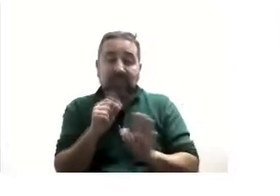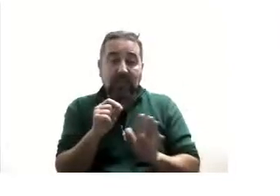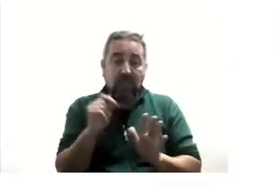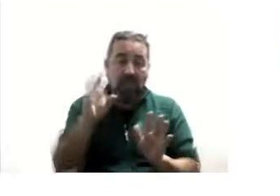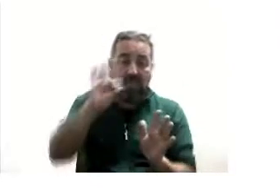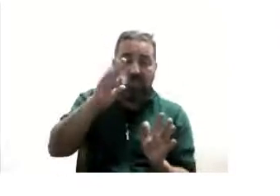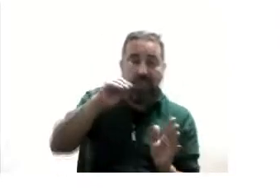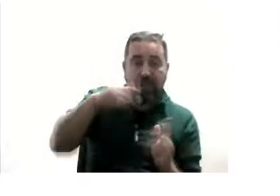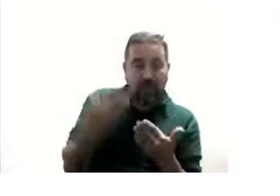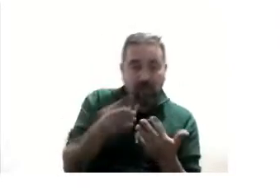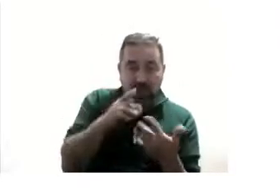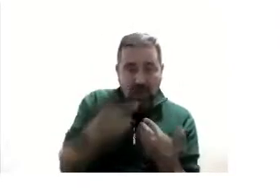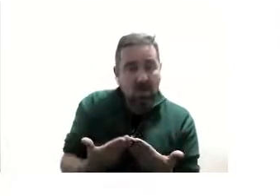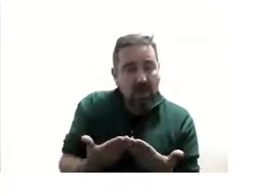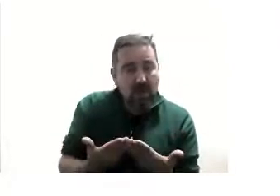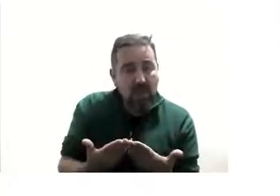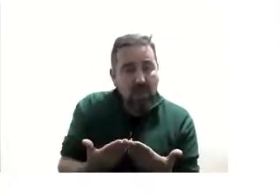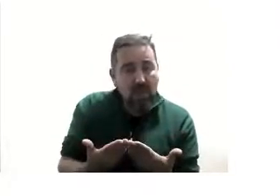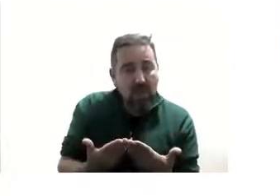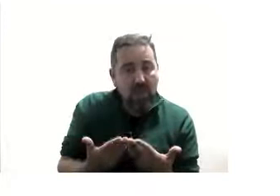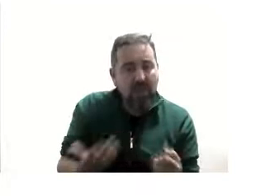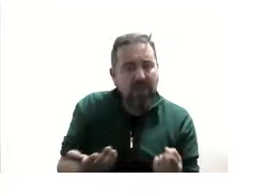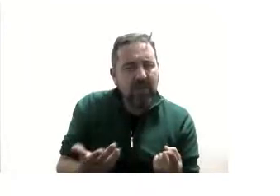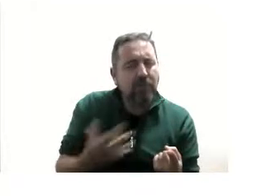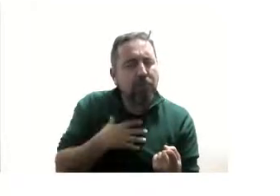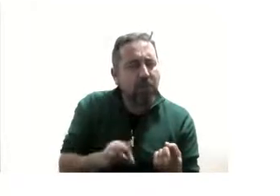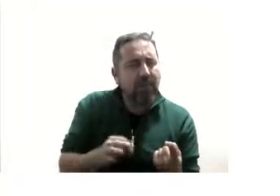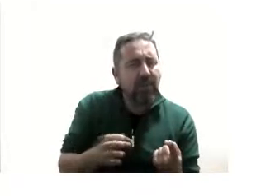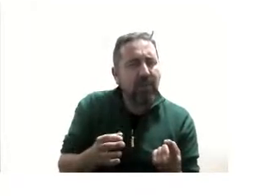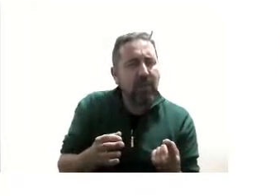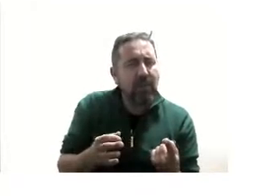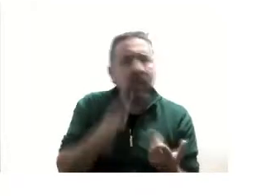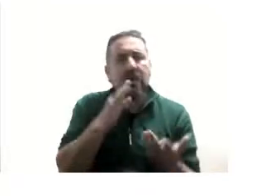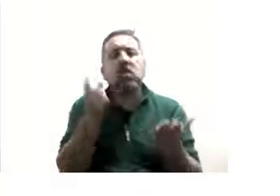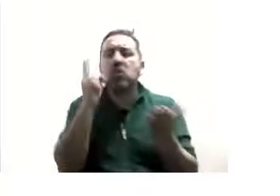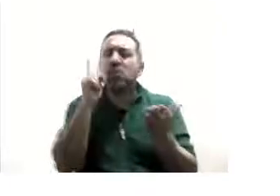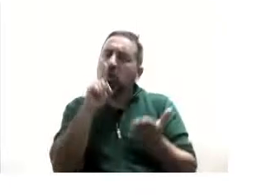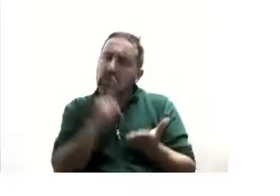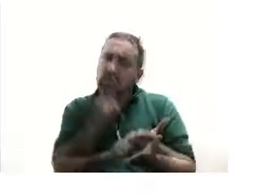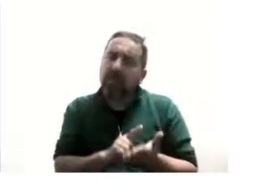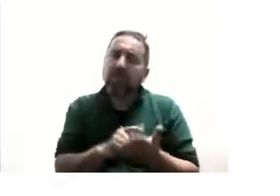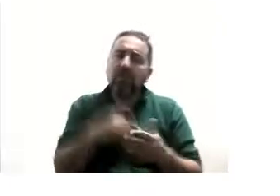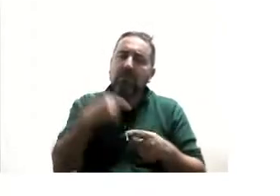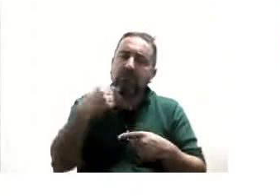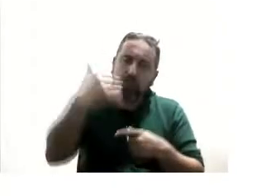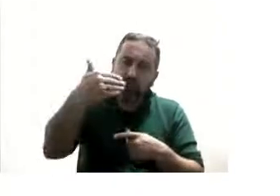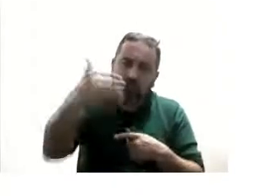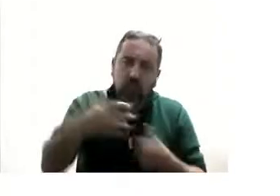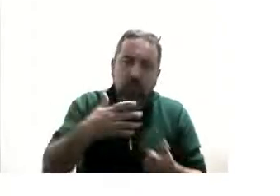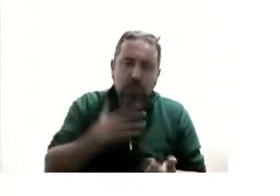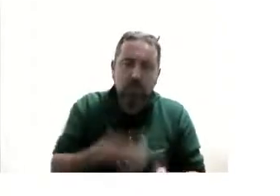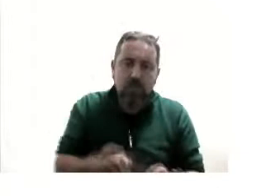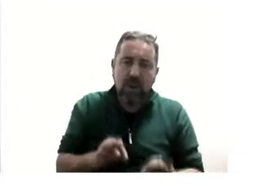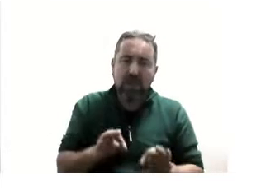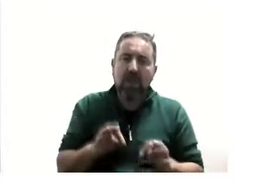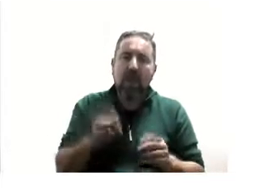decibelios, cabe esperar que se produzca de nuevo con el tiempo un empeoramiento